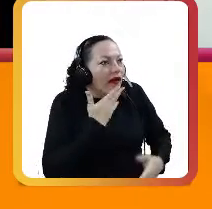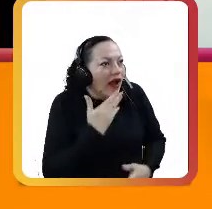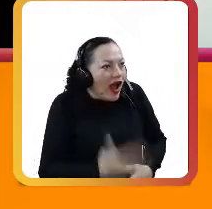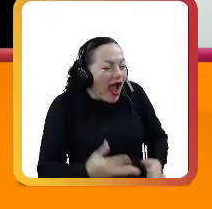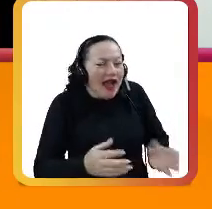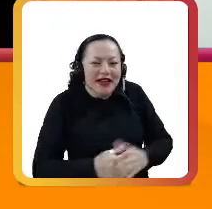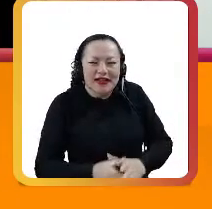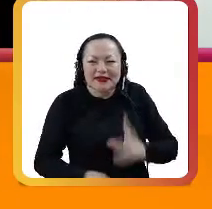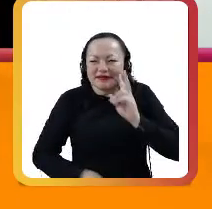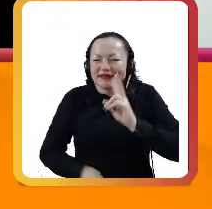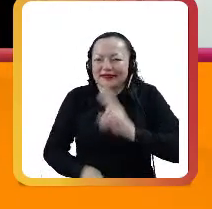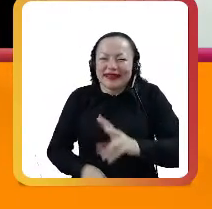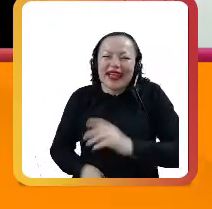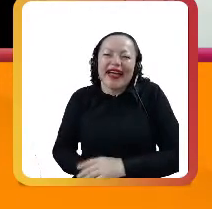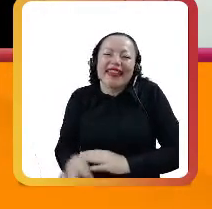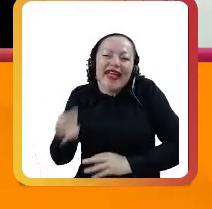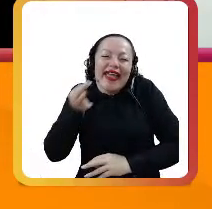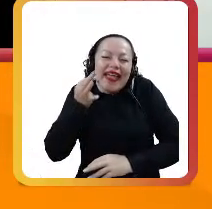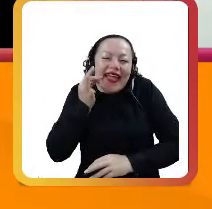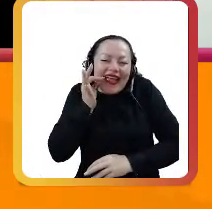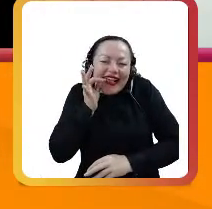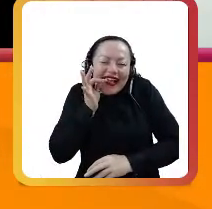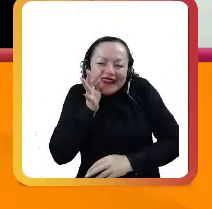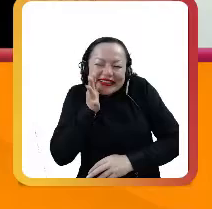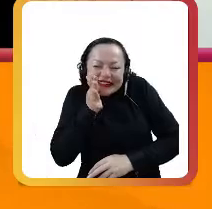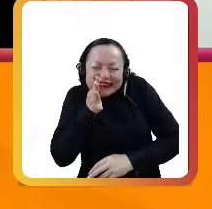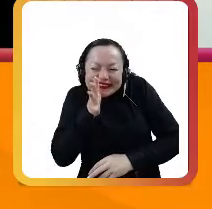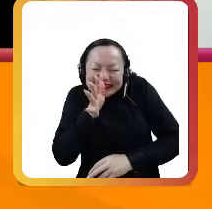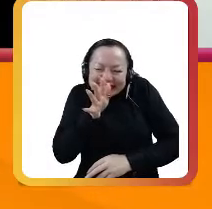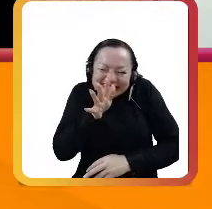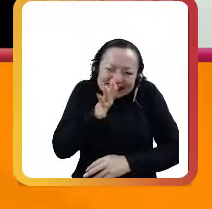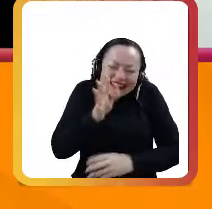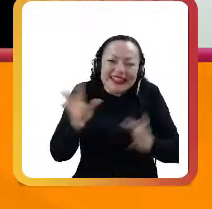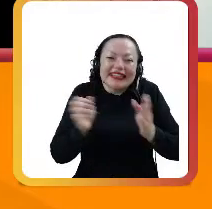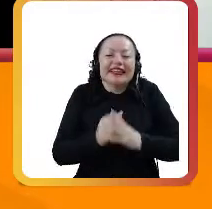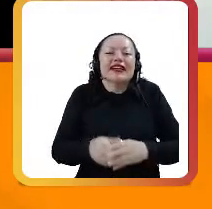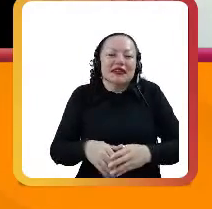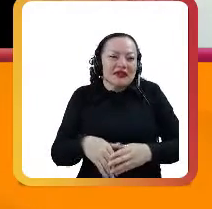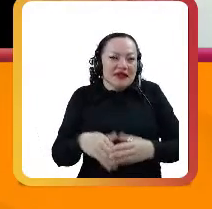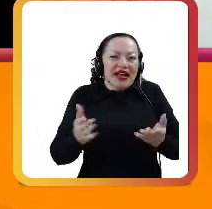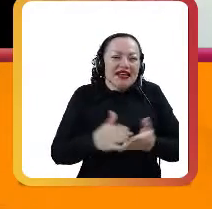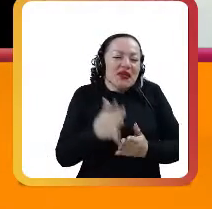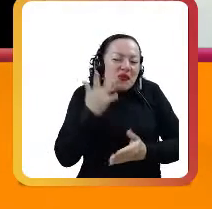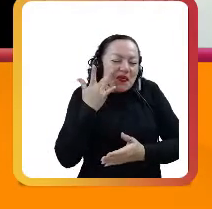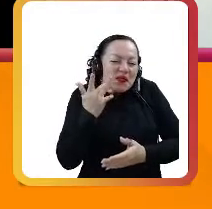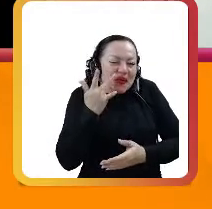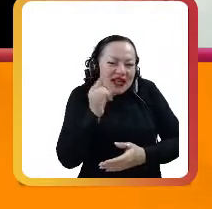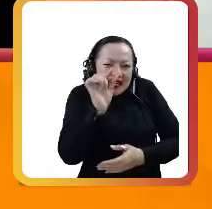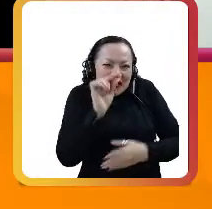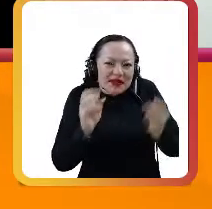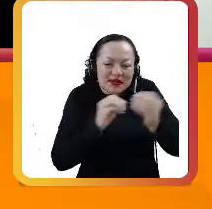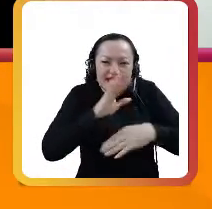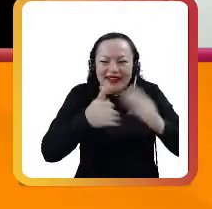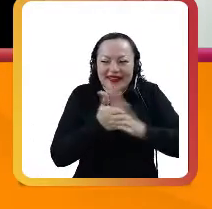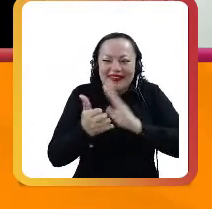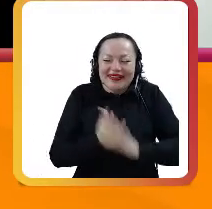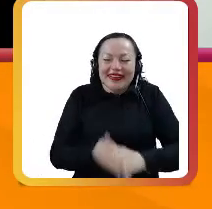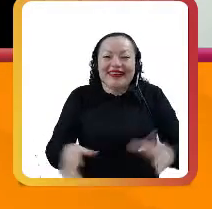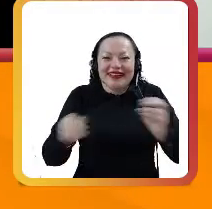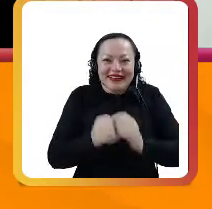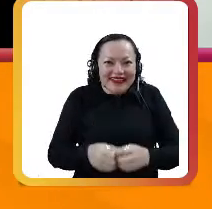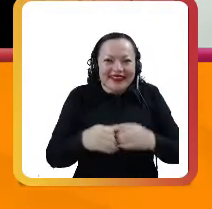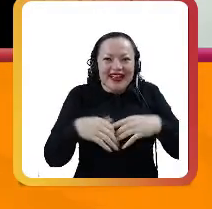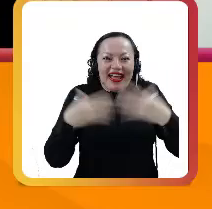un colorcito caramelito bonito en la piel, dejan esa piel canelita. Entonces sé que la naranja también,